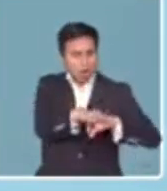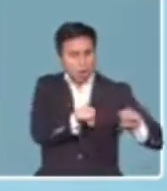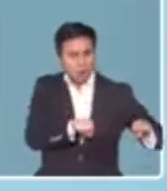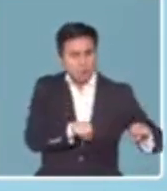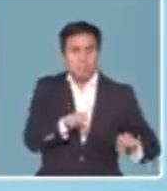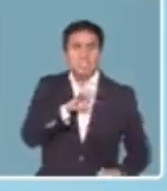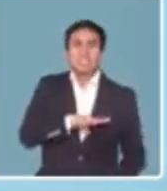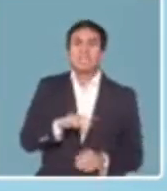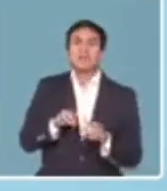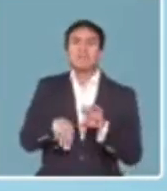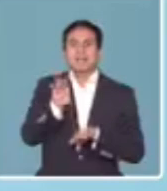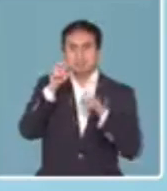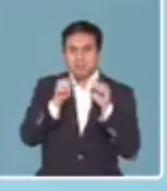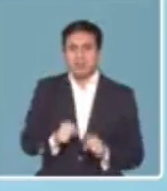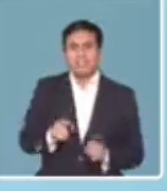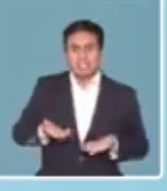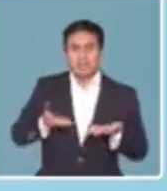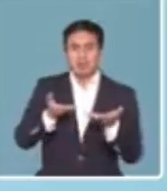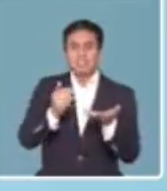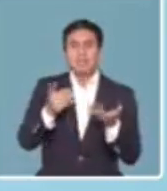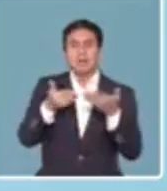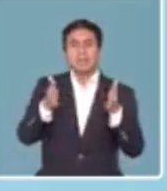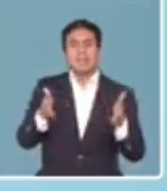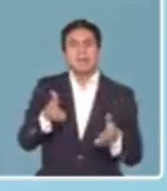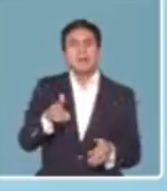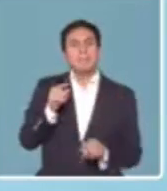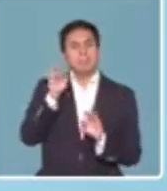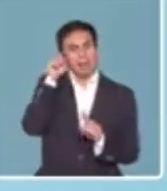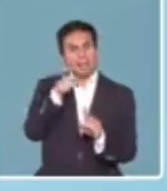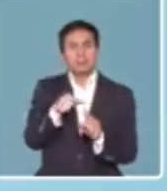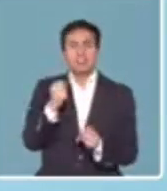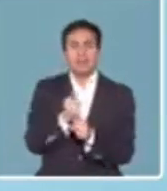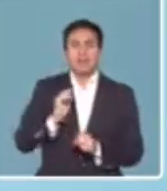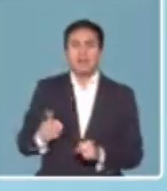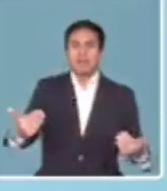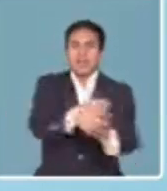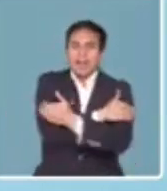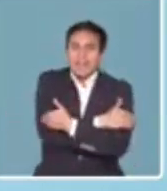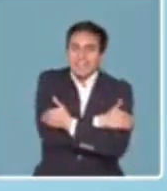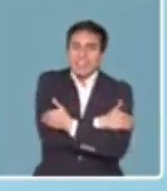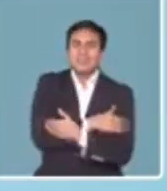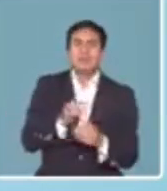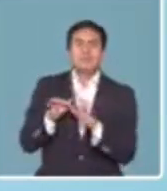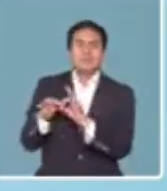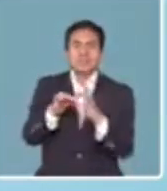Chile puede más, nosotros estamos disponibles, manos abiertas para ello y a seguir trabajando. Un abrazo muy grande,